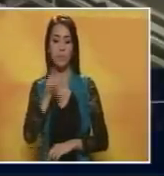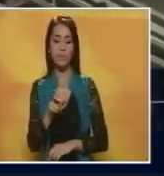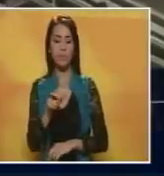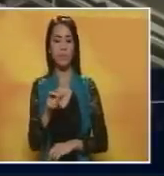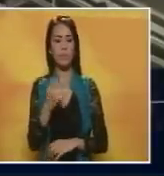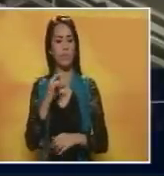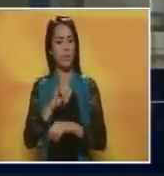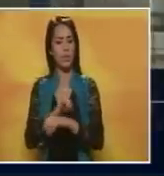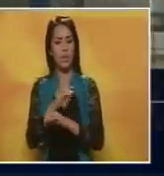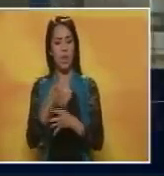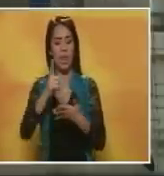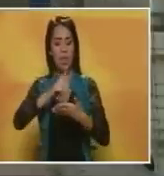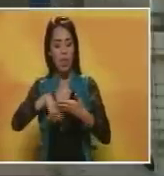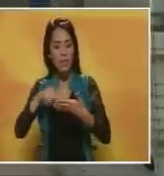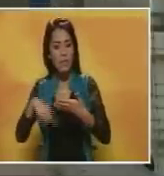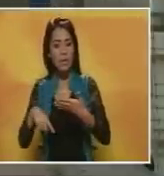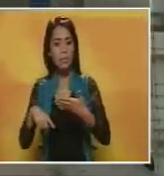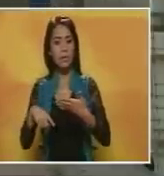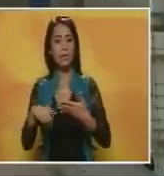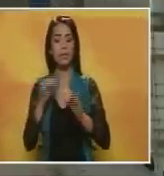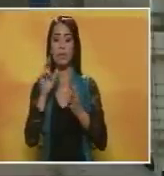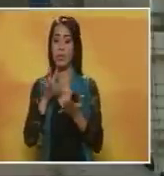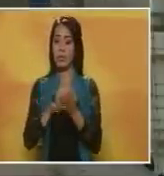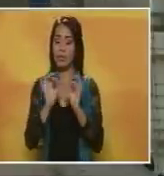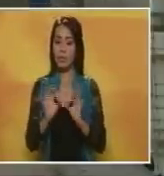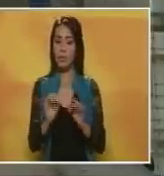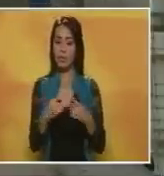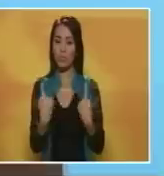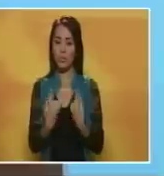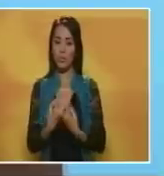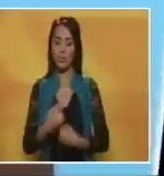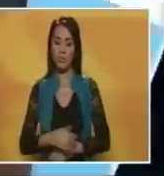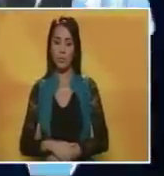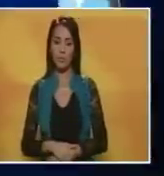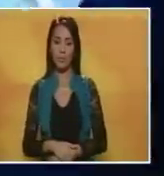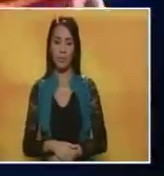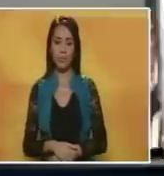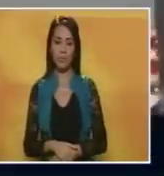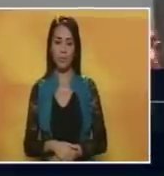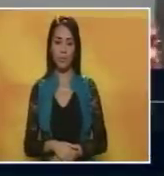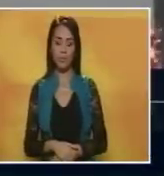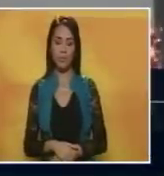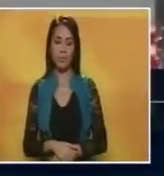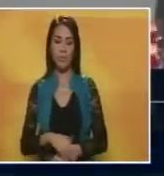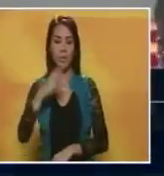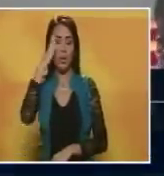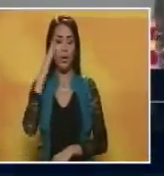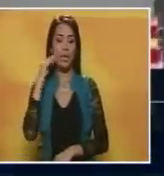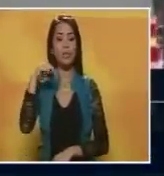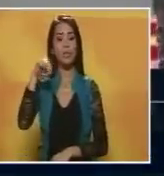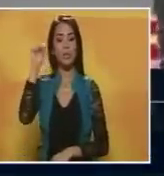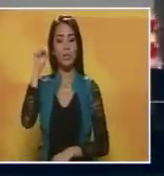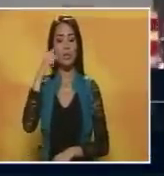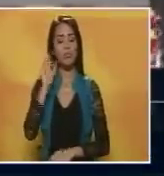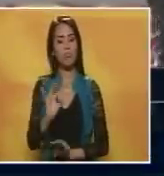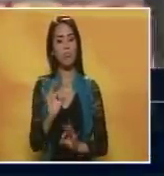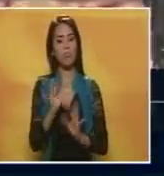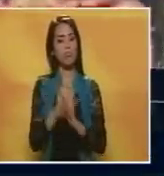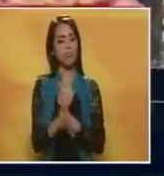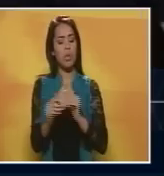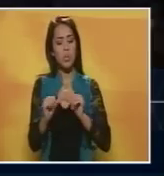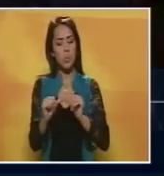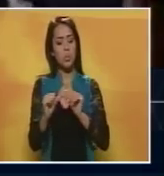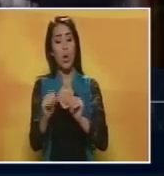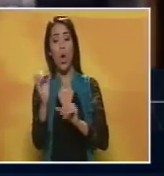en la firma de un decreto sobre el sector portuario corea del norte se está replanteando si seguir